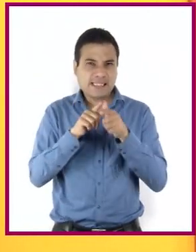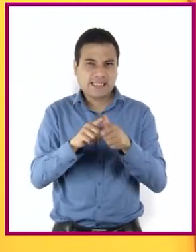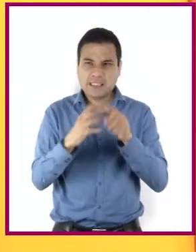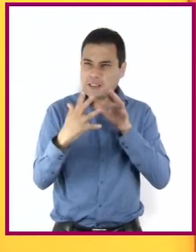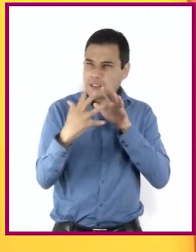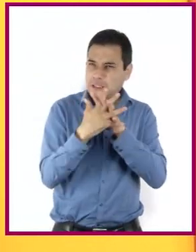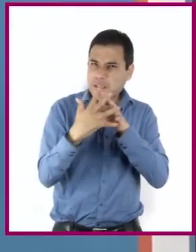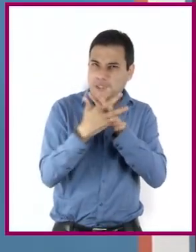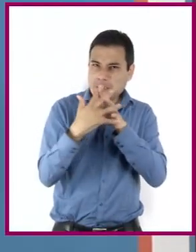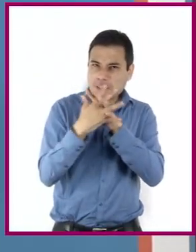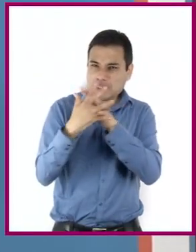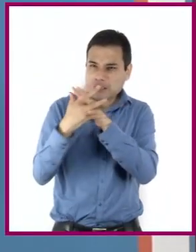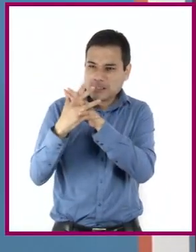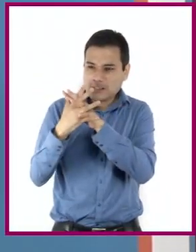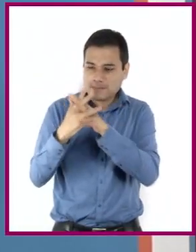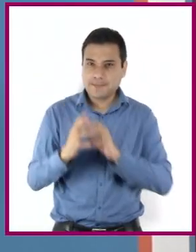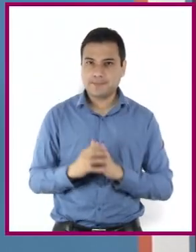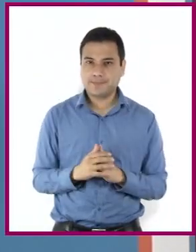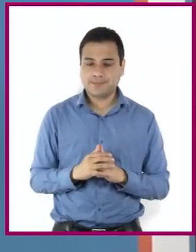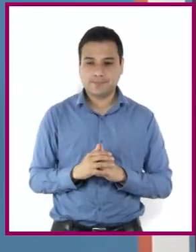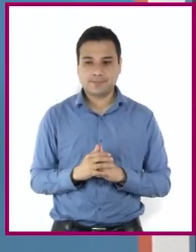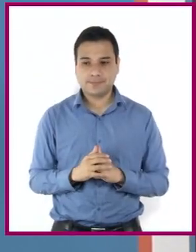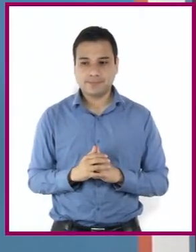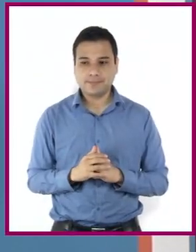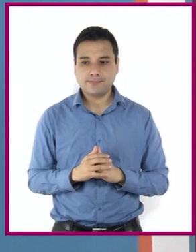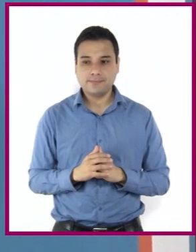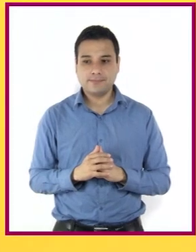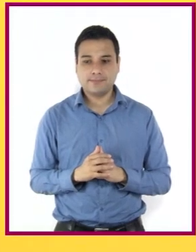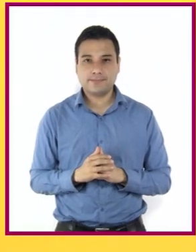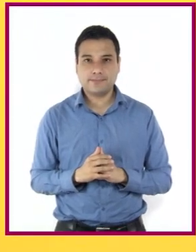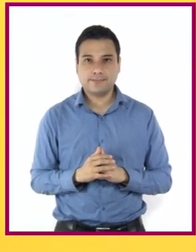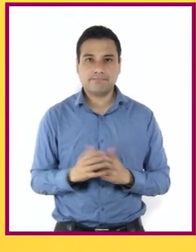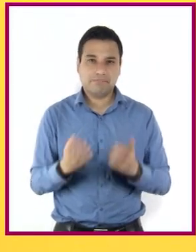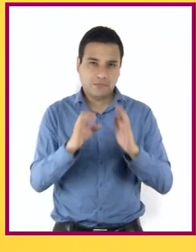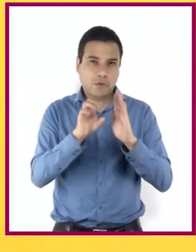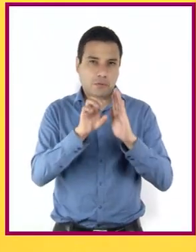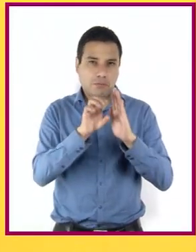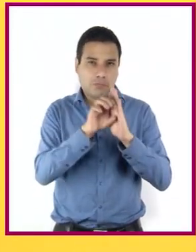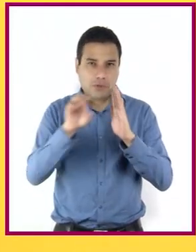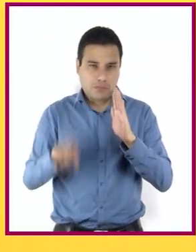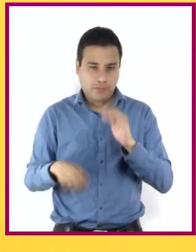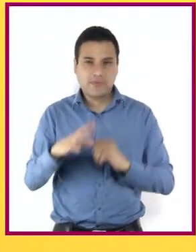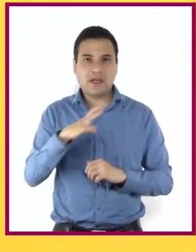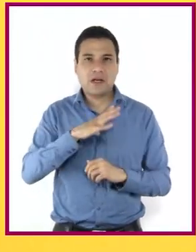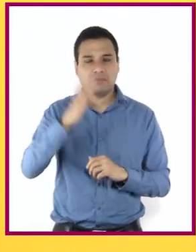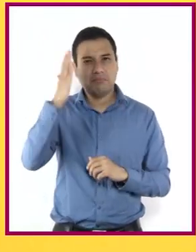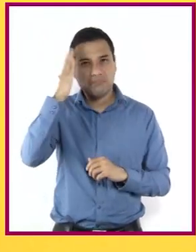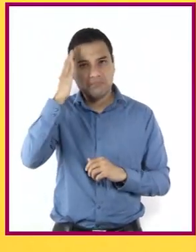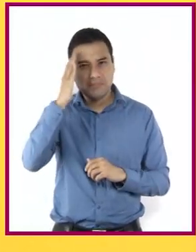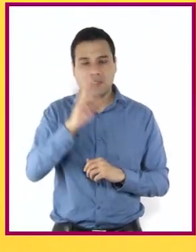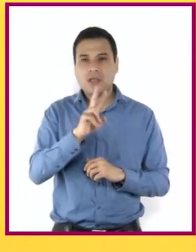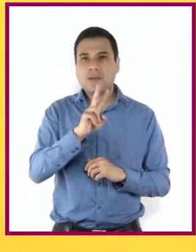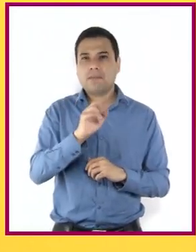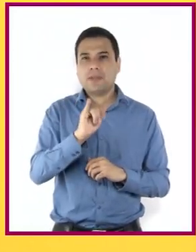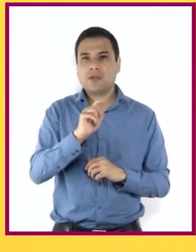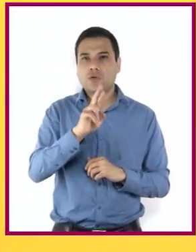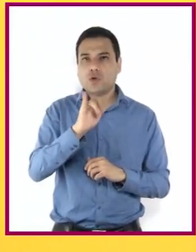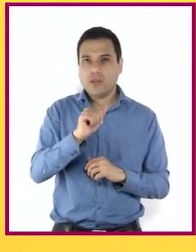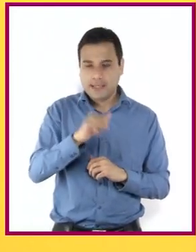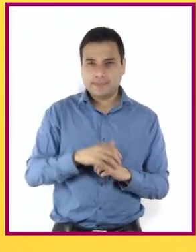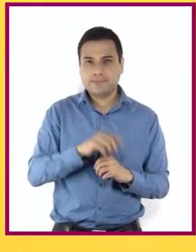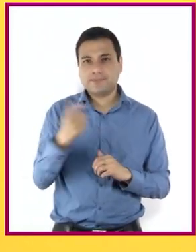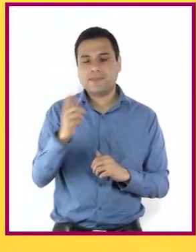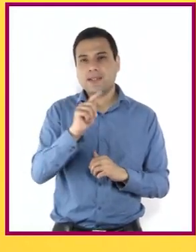de resistencia. Entre ellos estaban Guadalupe Victoria, Manuel Mier y Terán o